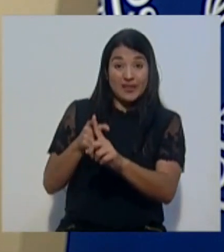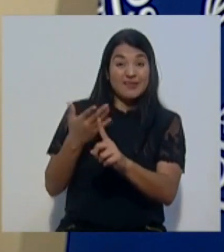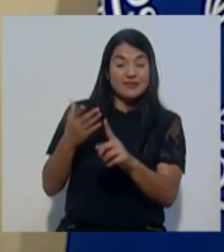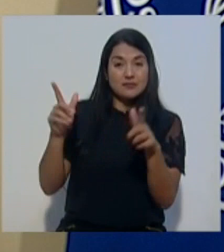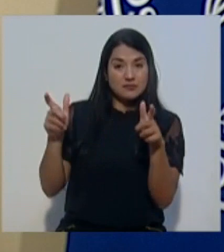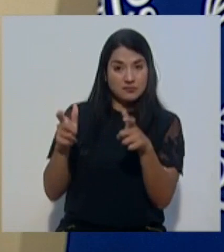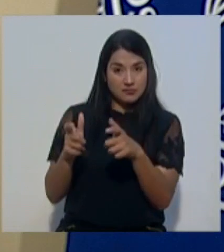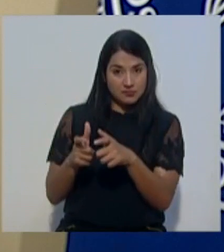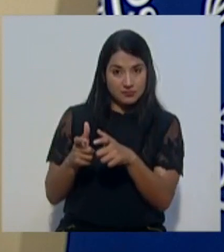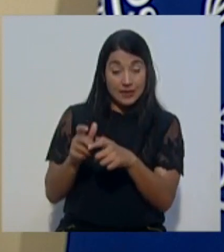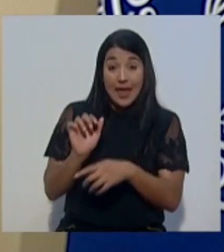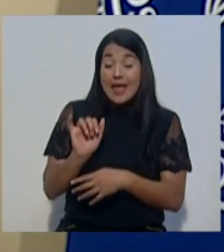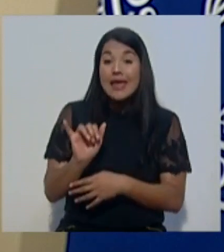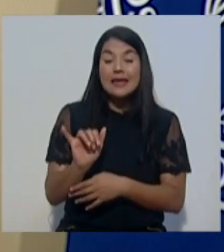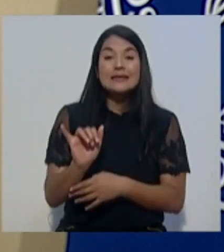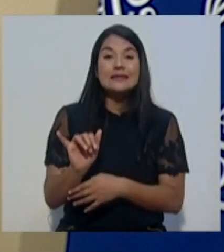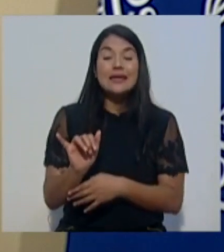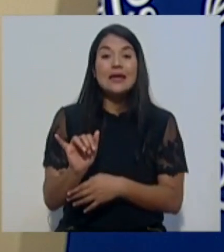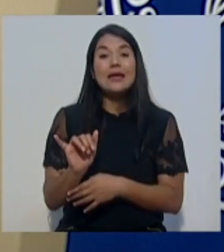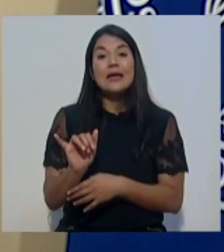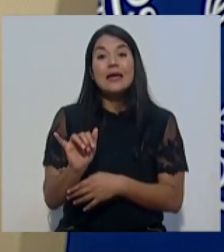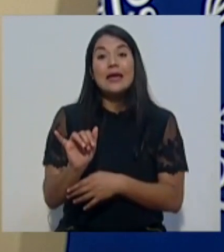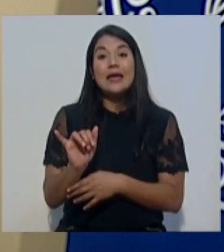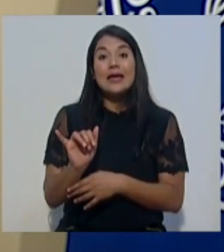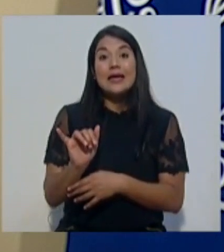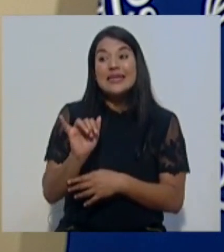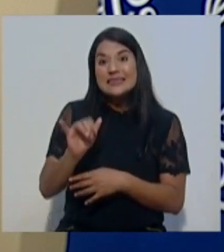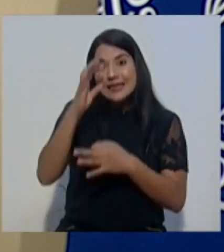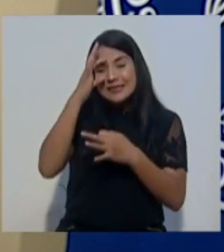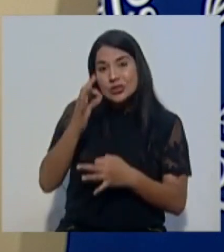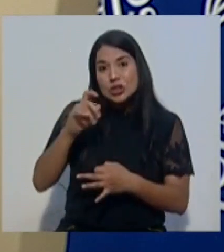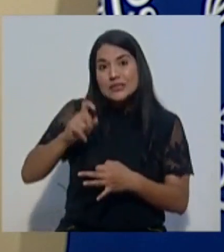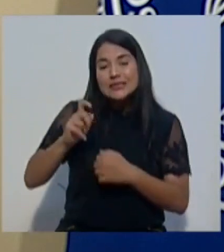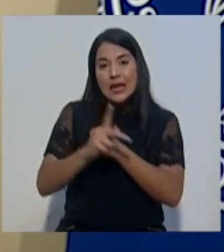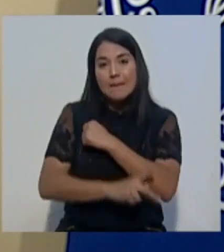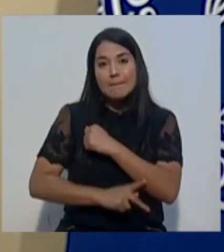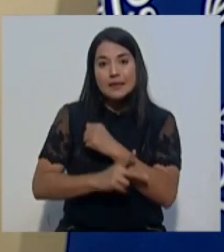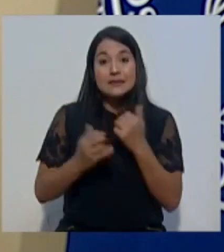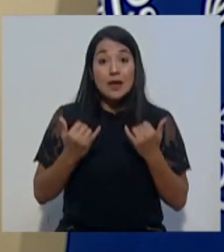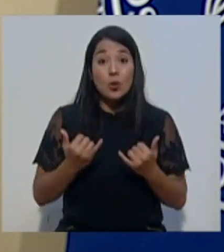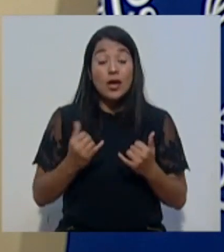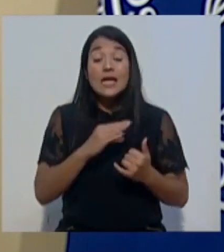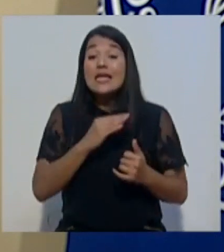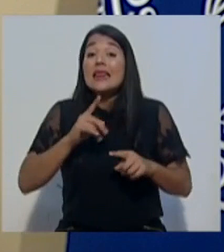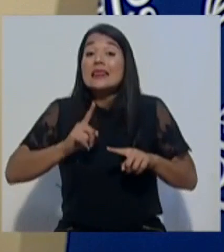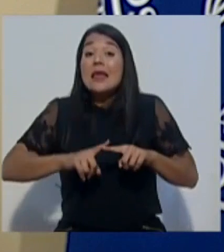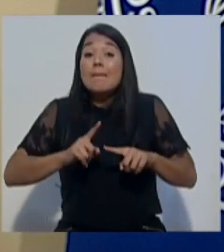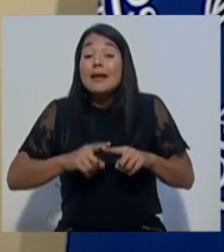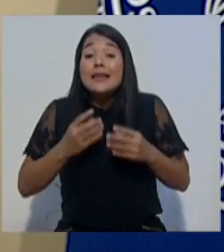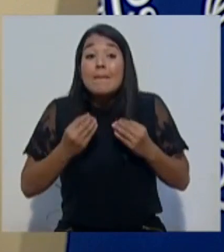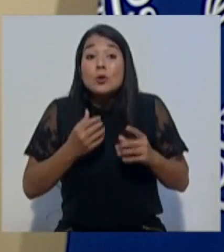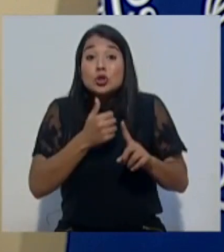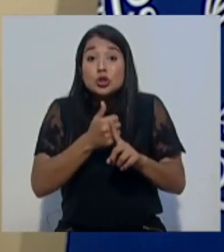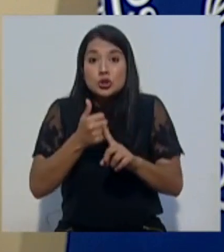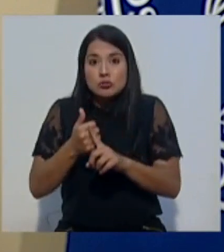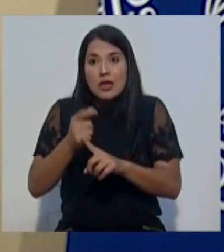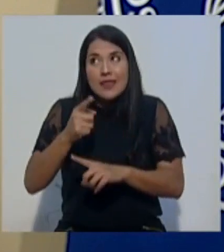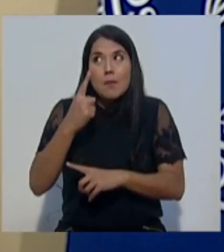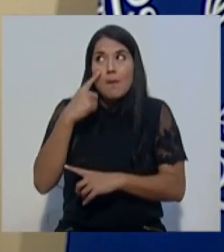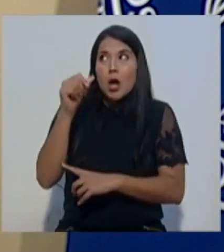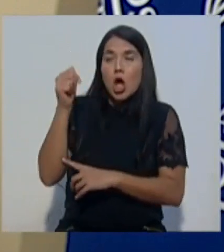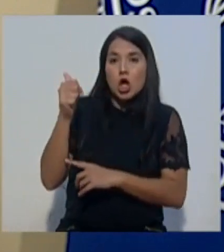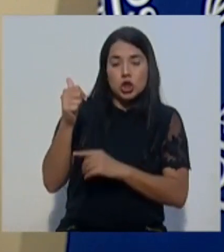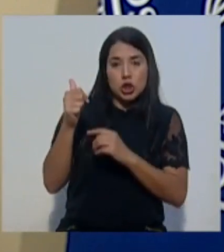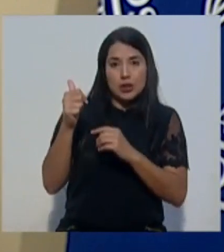dirección. Eso es lo que ese es el movimiento que el país tiene que hacer en este momento, y depende mucho de nosotros. Tenemos que ver otros ejemplos de otros países.